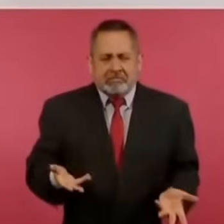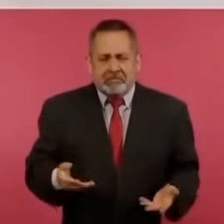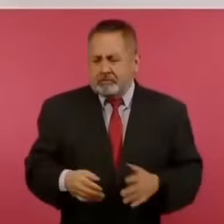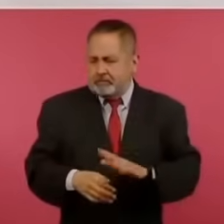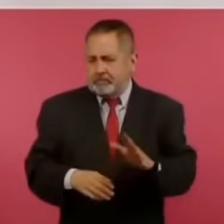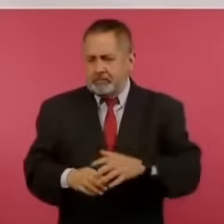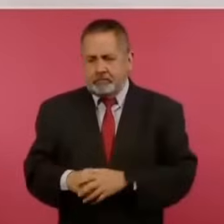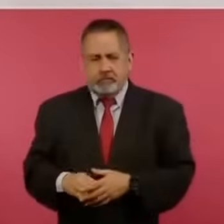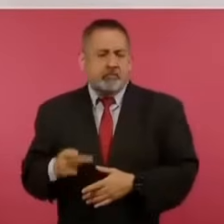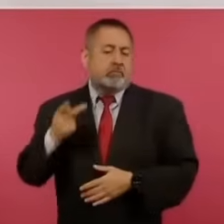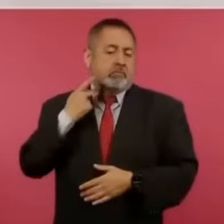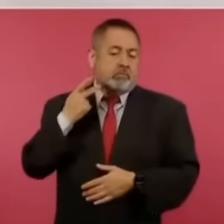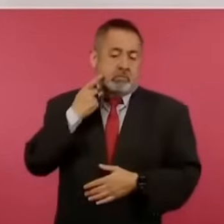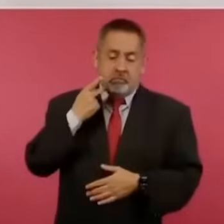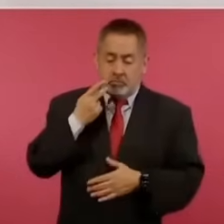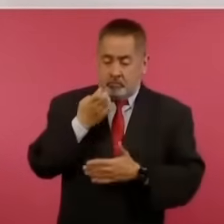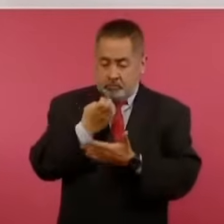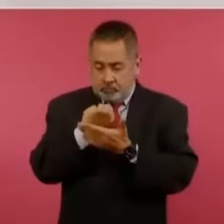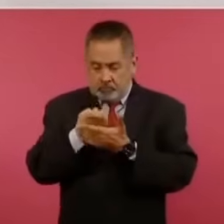Ninguna política económica,